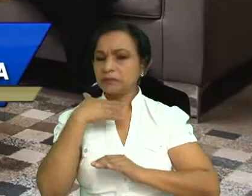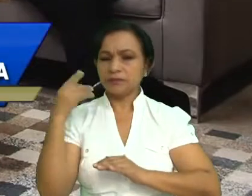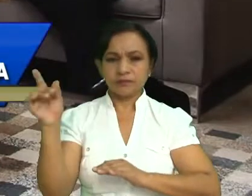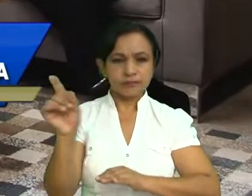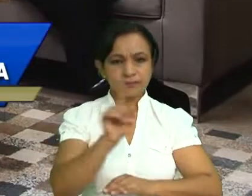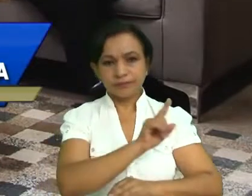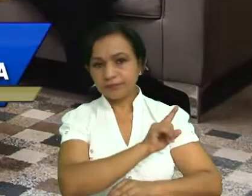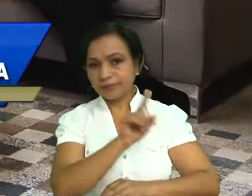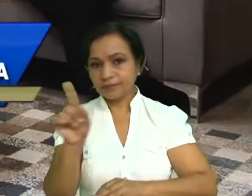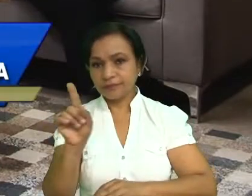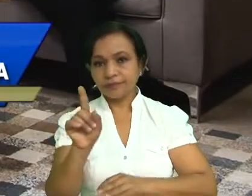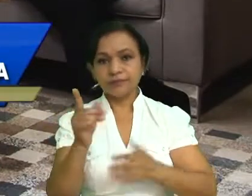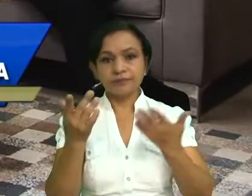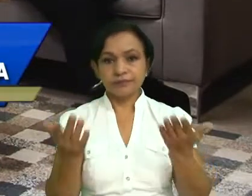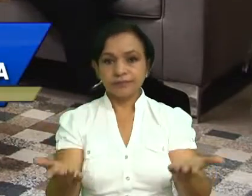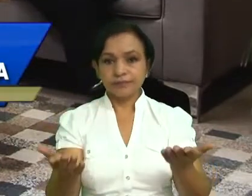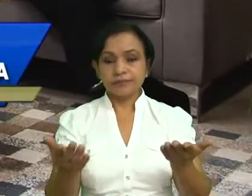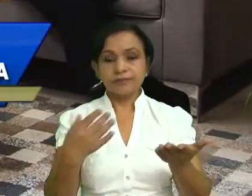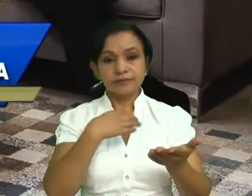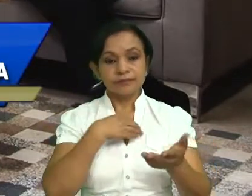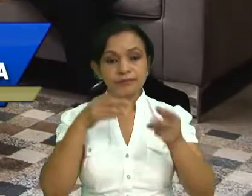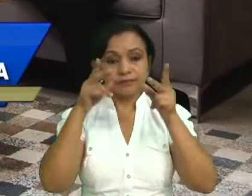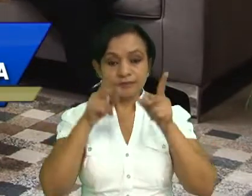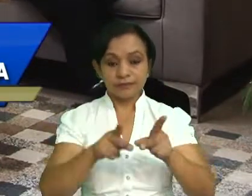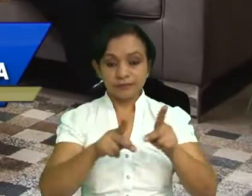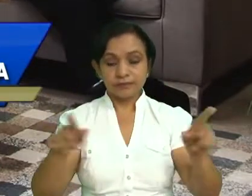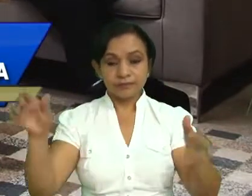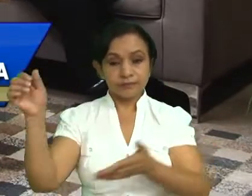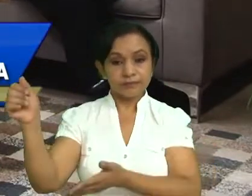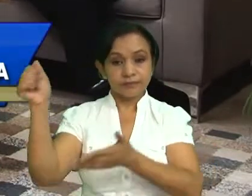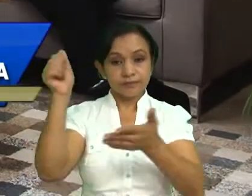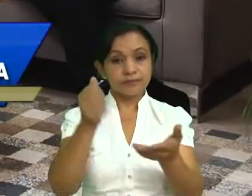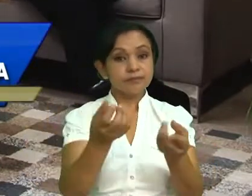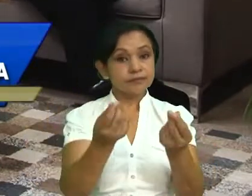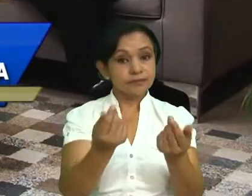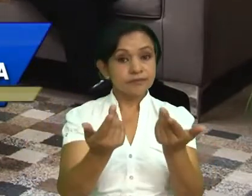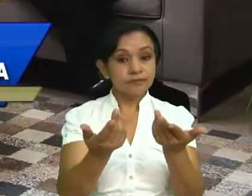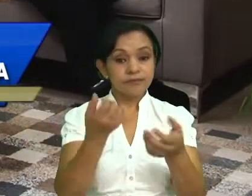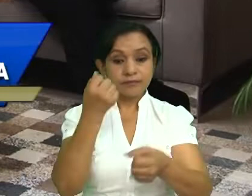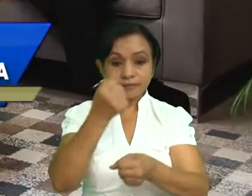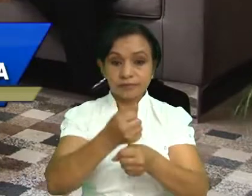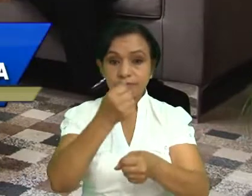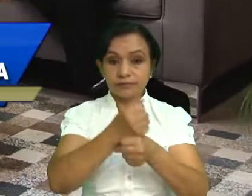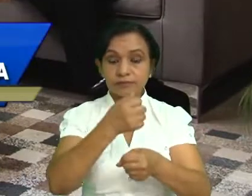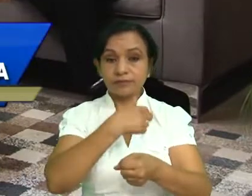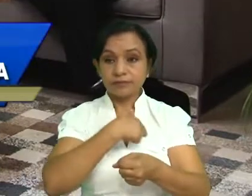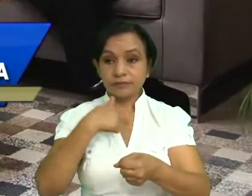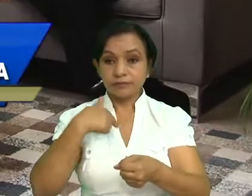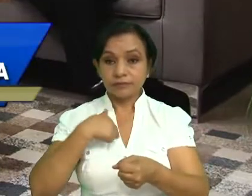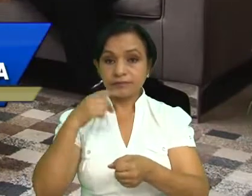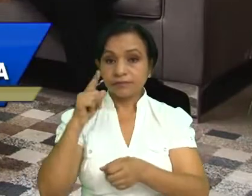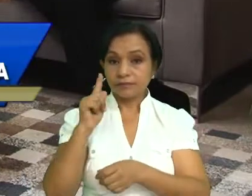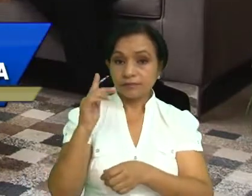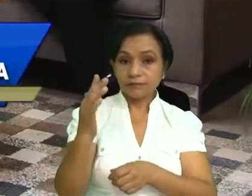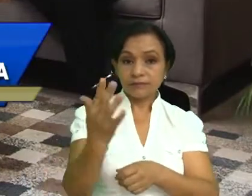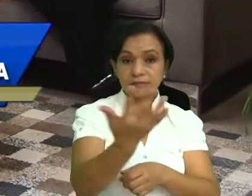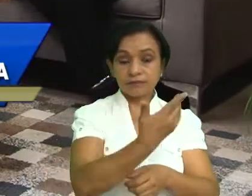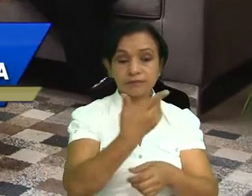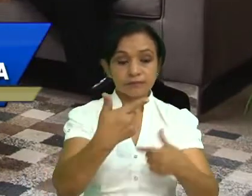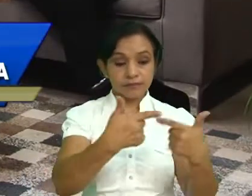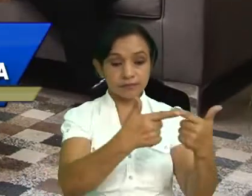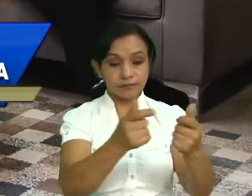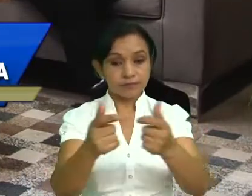basura. Por eso nosotros en nuestro plan de inversión damos a conocer el funcionamiento de todas nuestras direcciones,